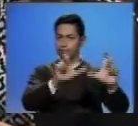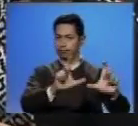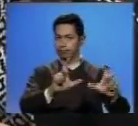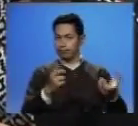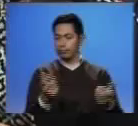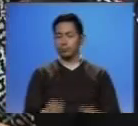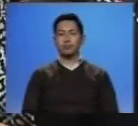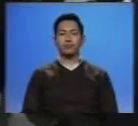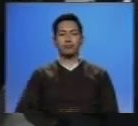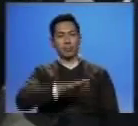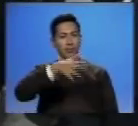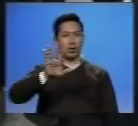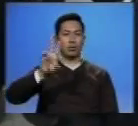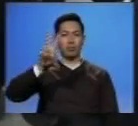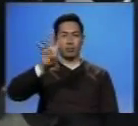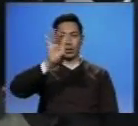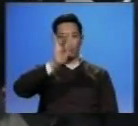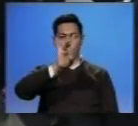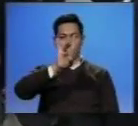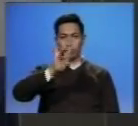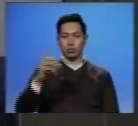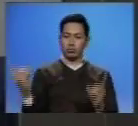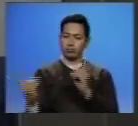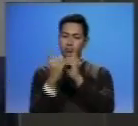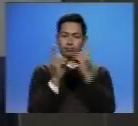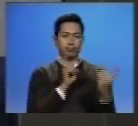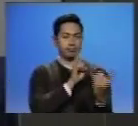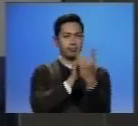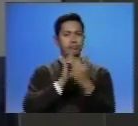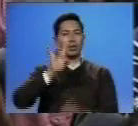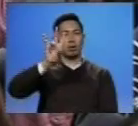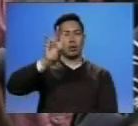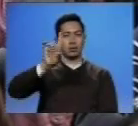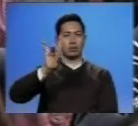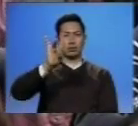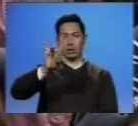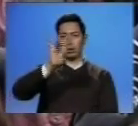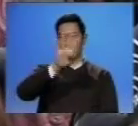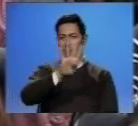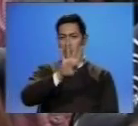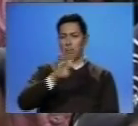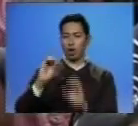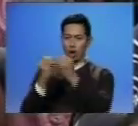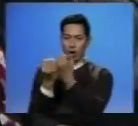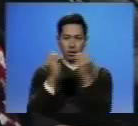tenido en total 28 encuentros con 74 organizaciones dentro de la jornada